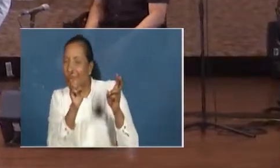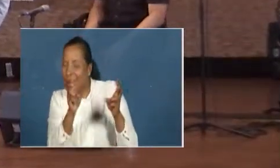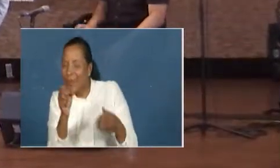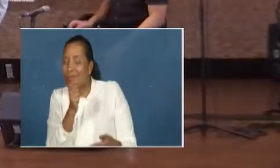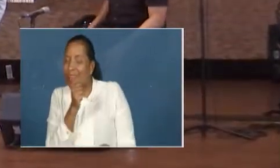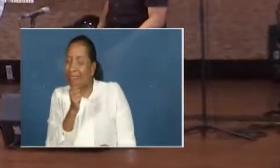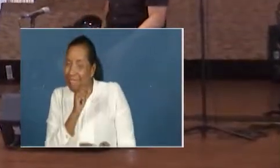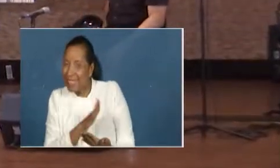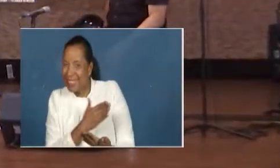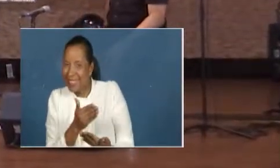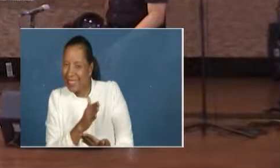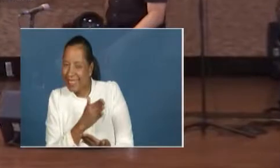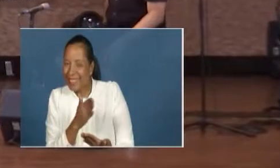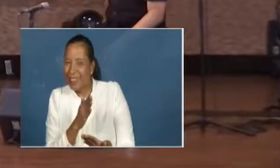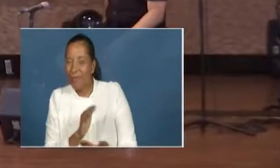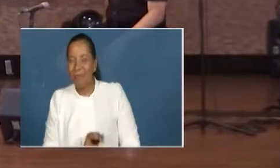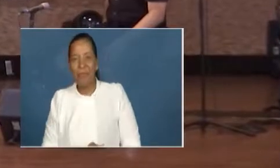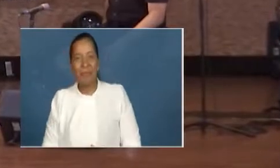Dios!